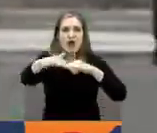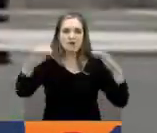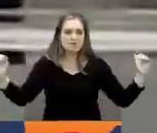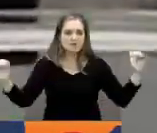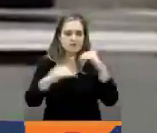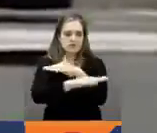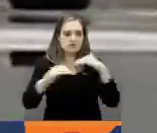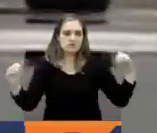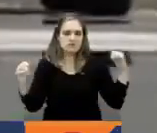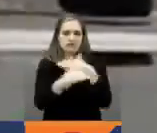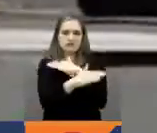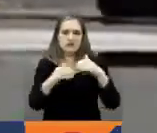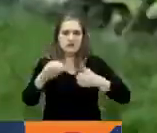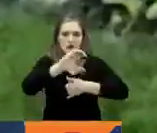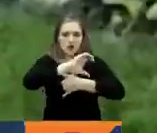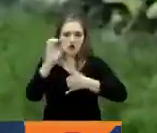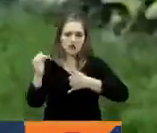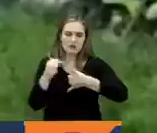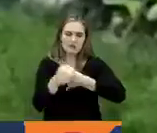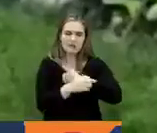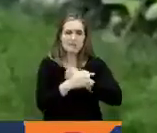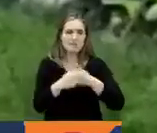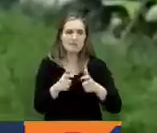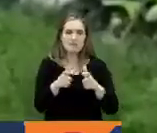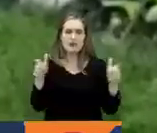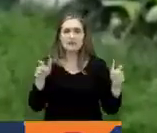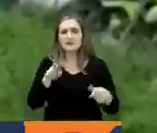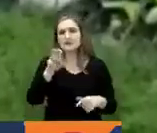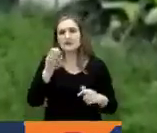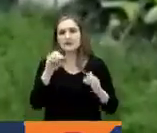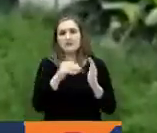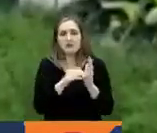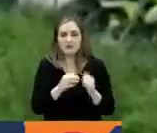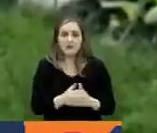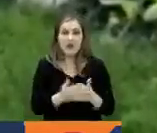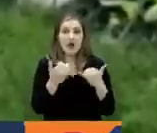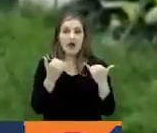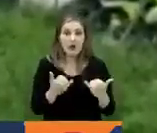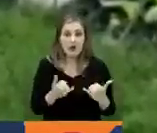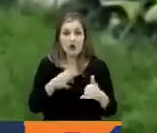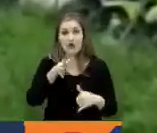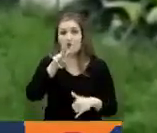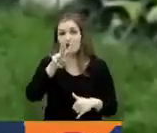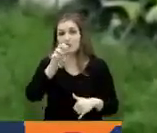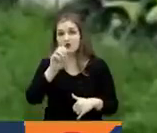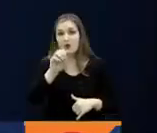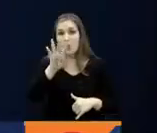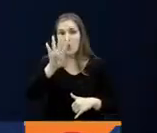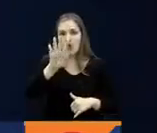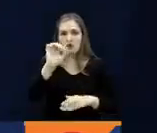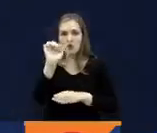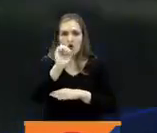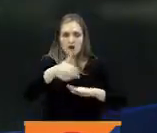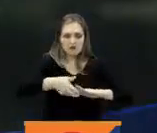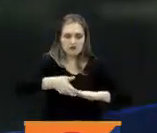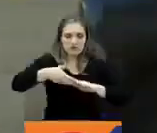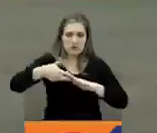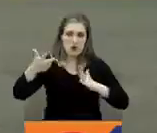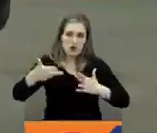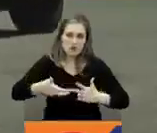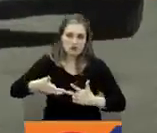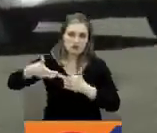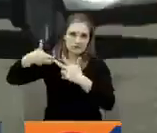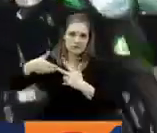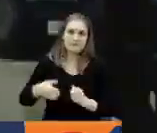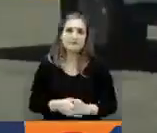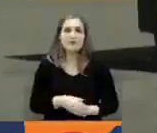de 70.000 automotores. Durante el fin de semana tuvimos 204 vehículos inmovilizados.